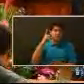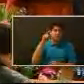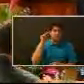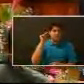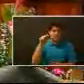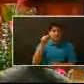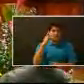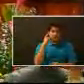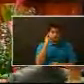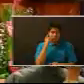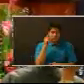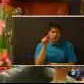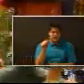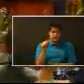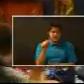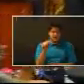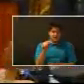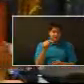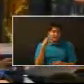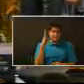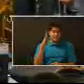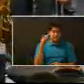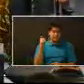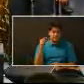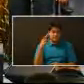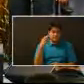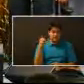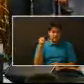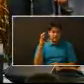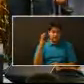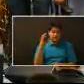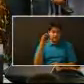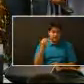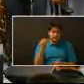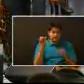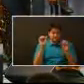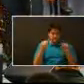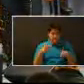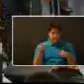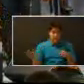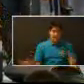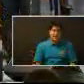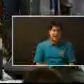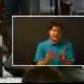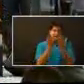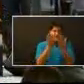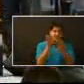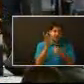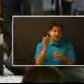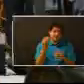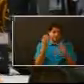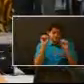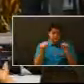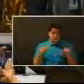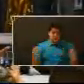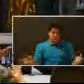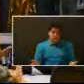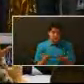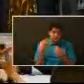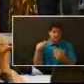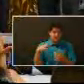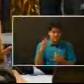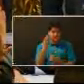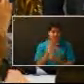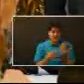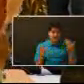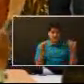esos hombres, a esos Barak, que puedan levantarse, que puedan levantarse para ir a la guerra,